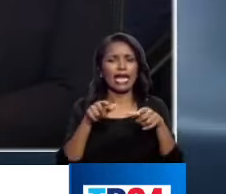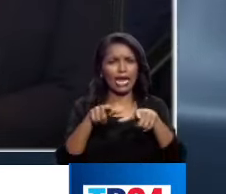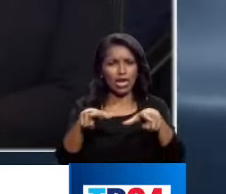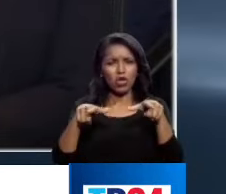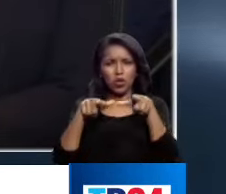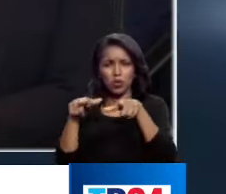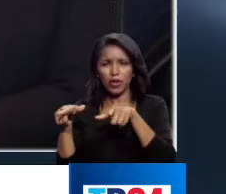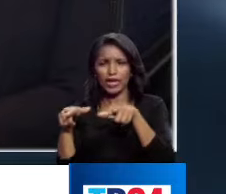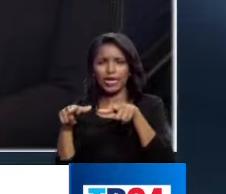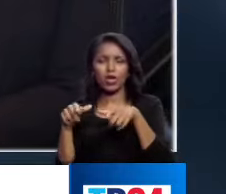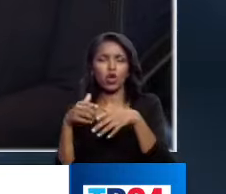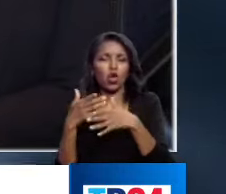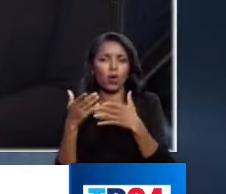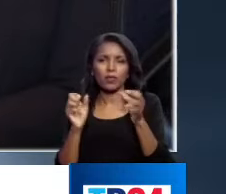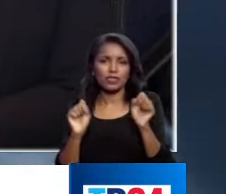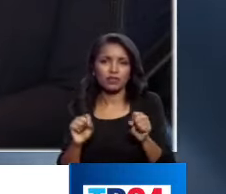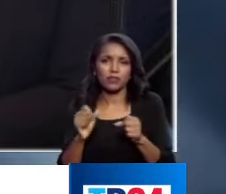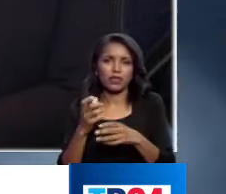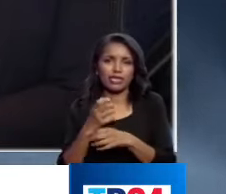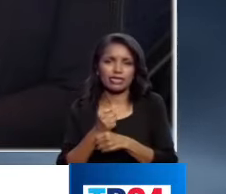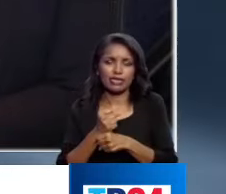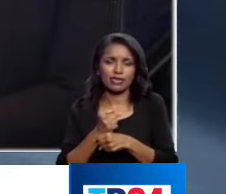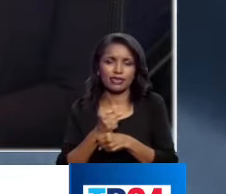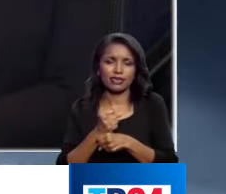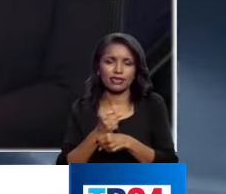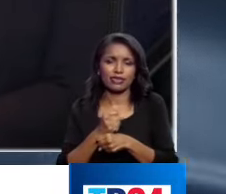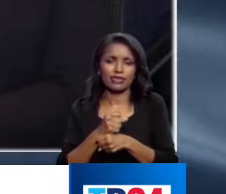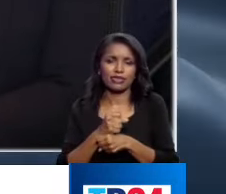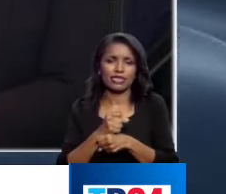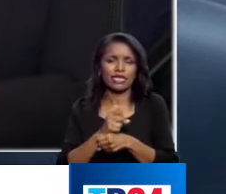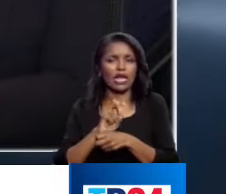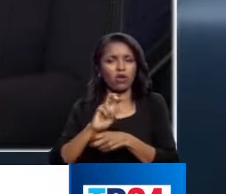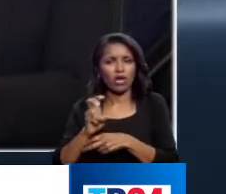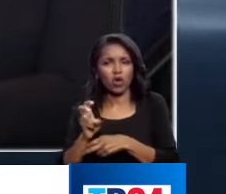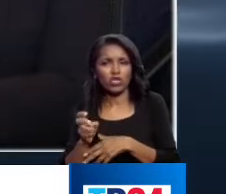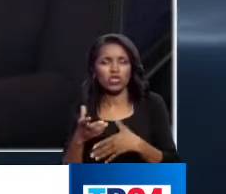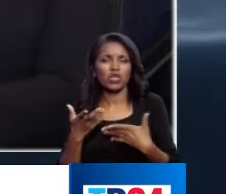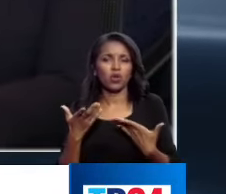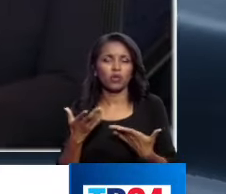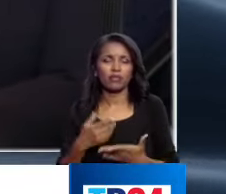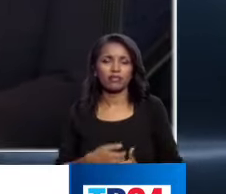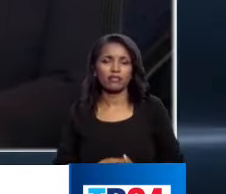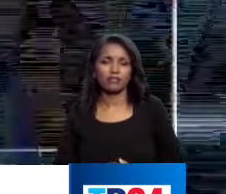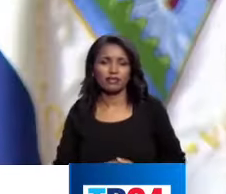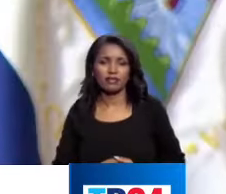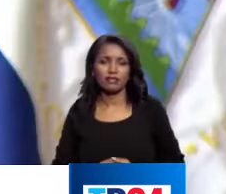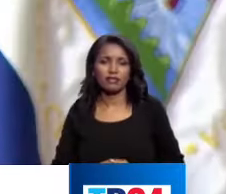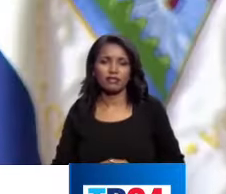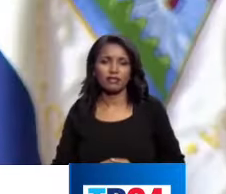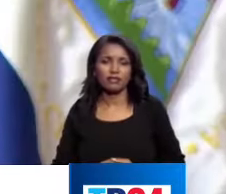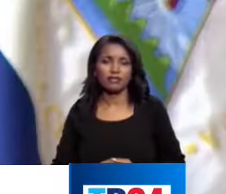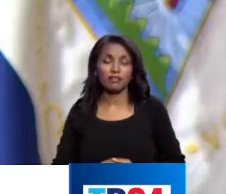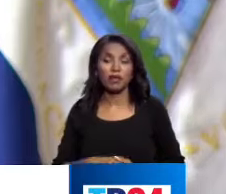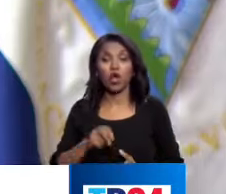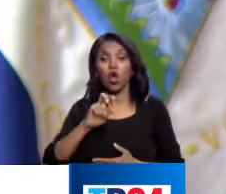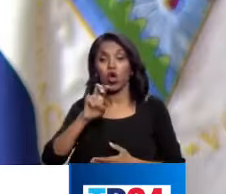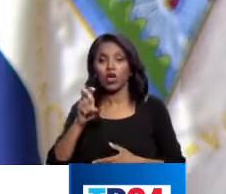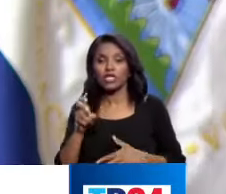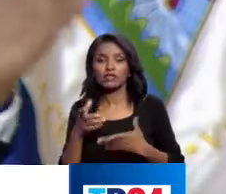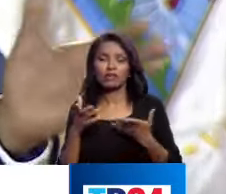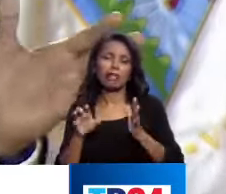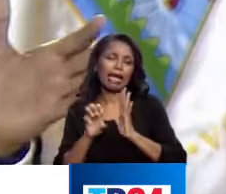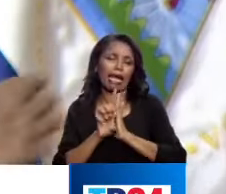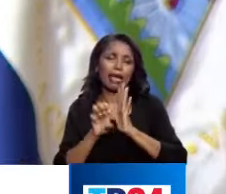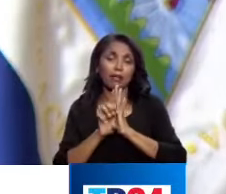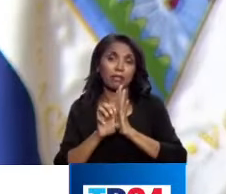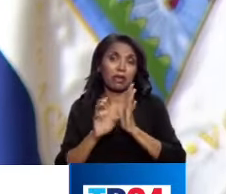eso. ¿Y cuáles son algunos correctivos que usted considera se debe hacer en términos de manejo de desechos en general? Correctivos es quitarle el negocio